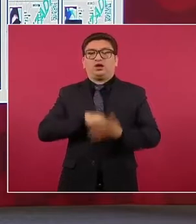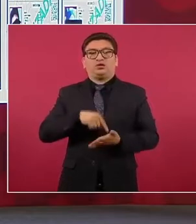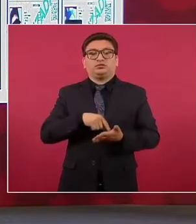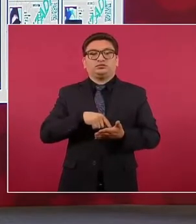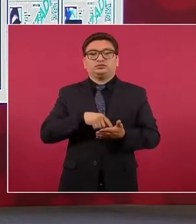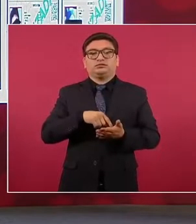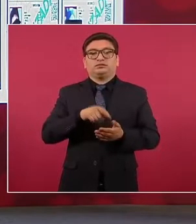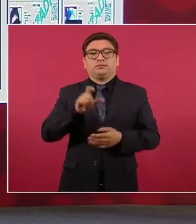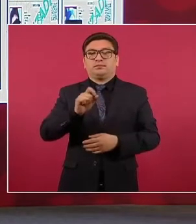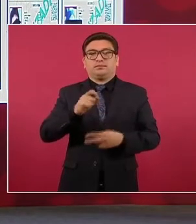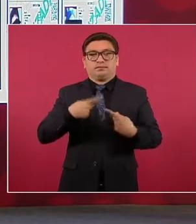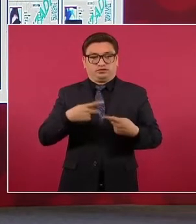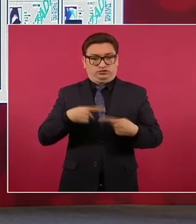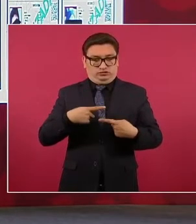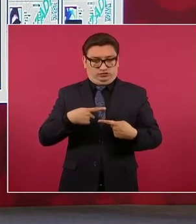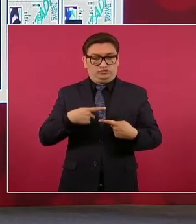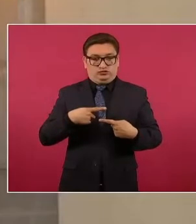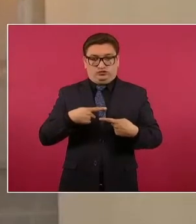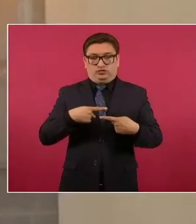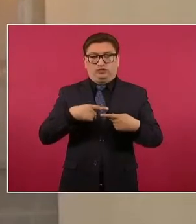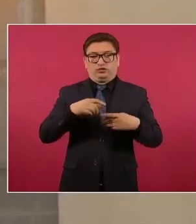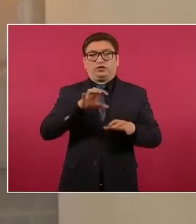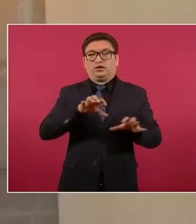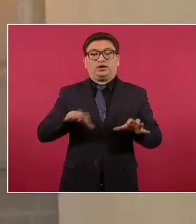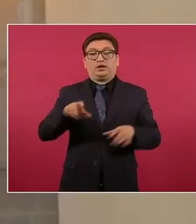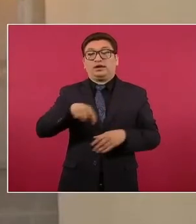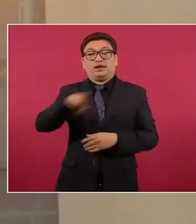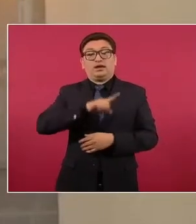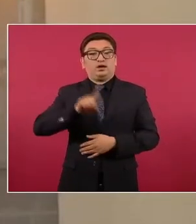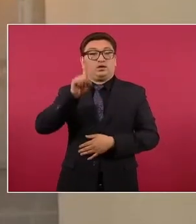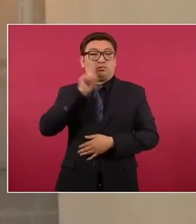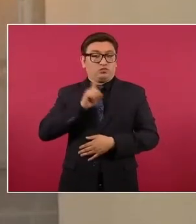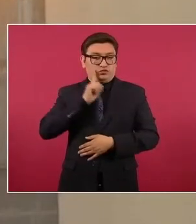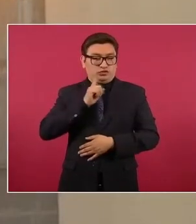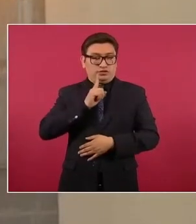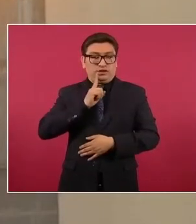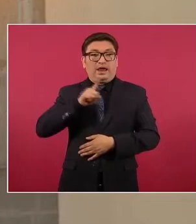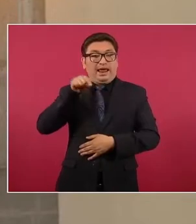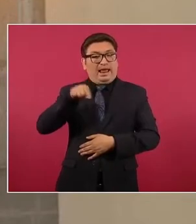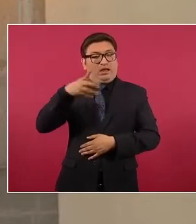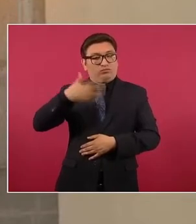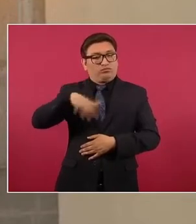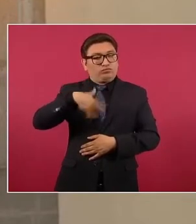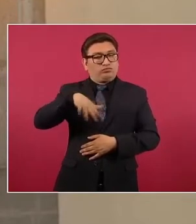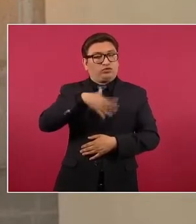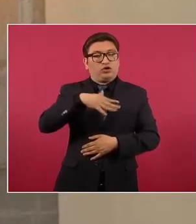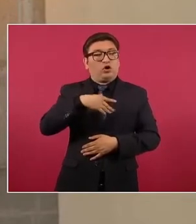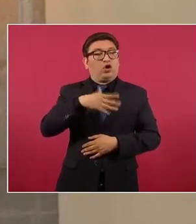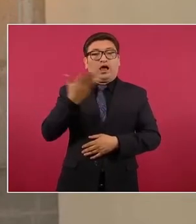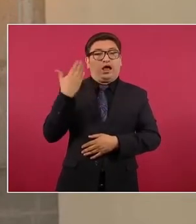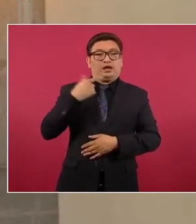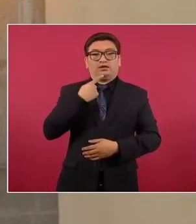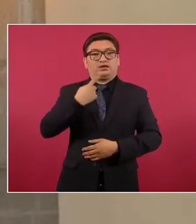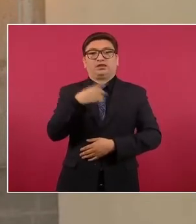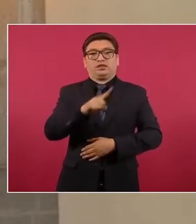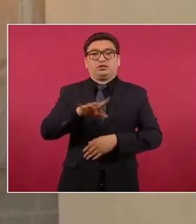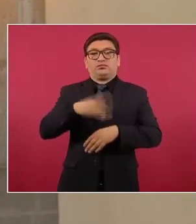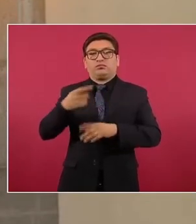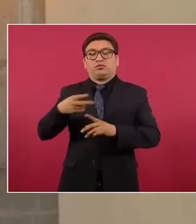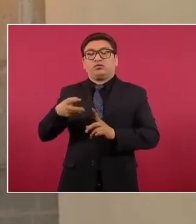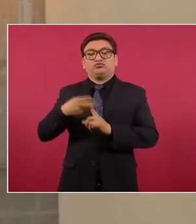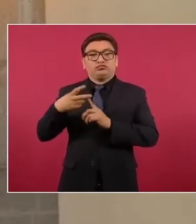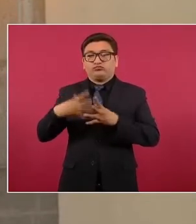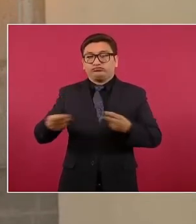de 20 personas del sexo femenino con reporte de búsqueda o denuncia por desaparición.